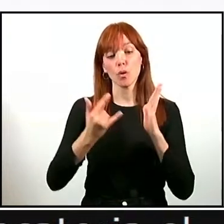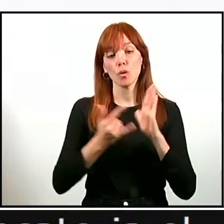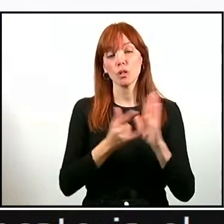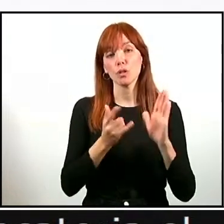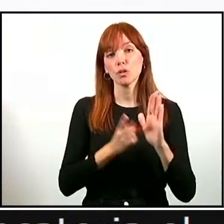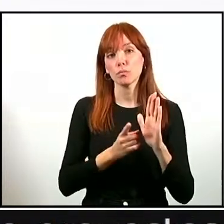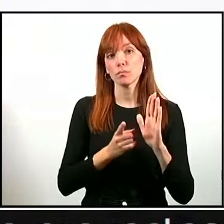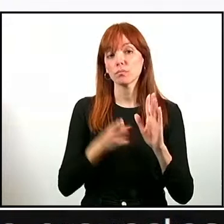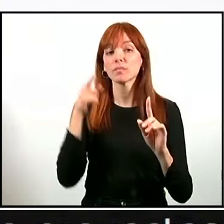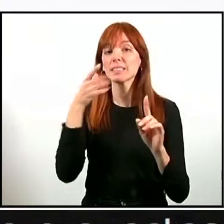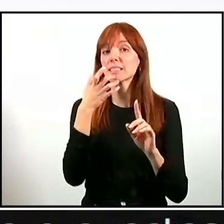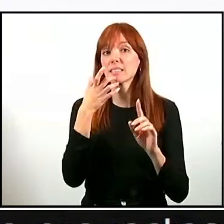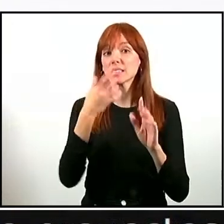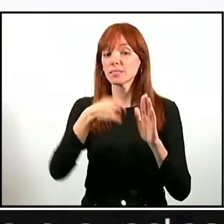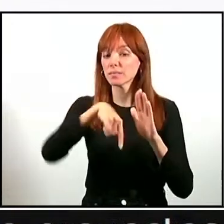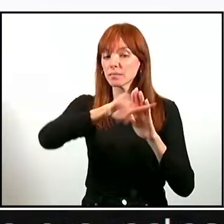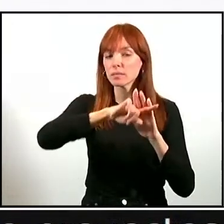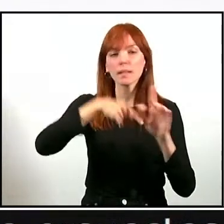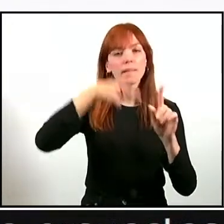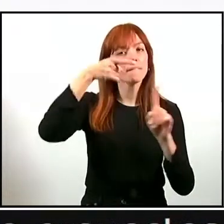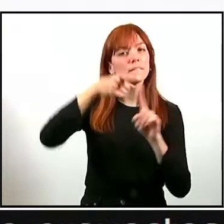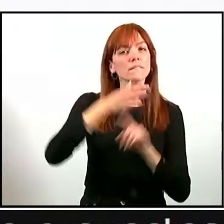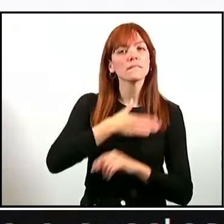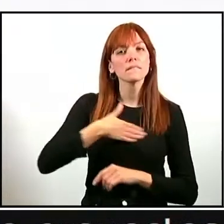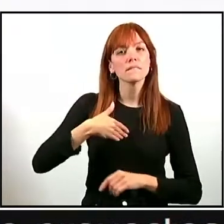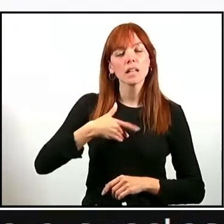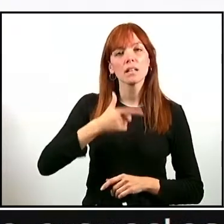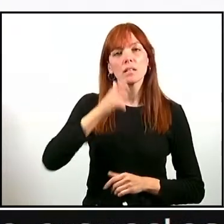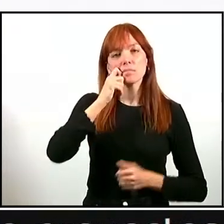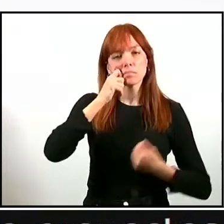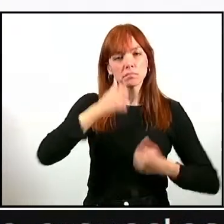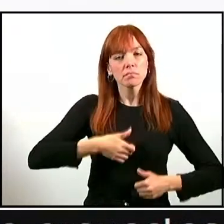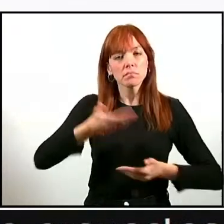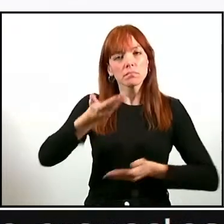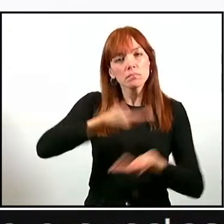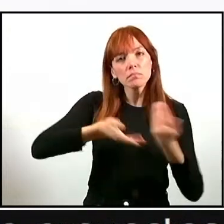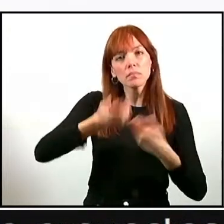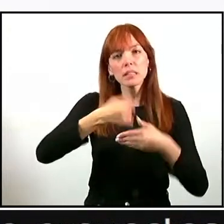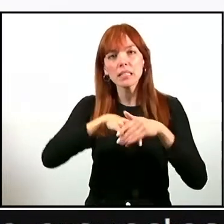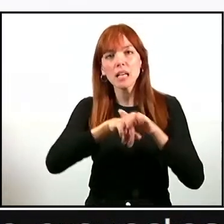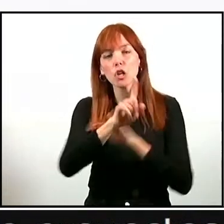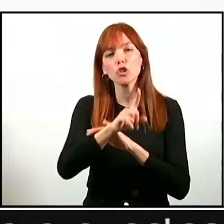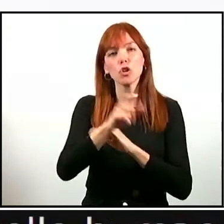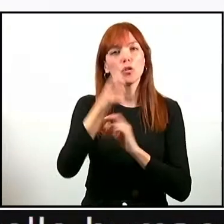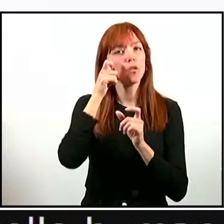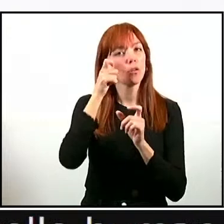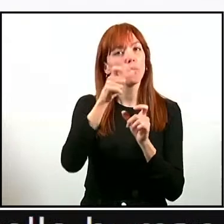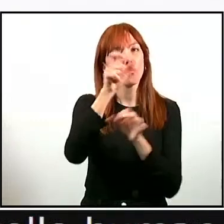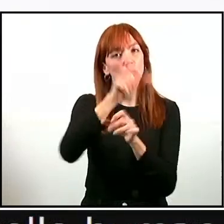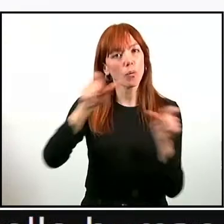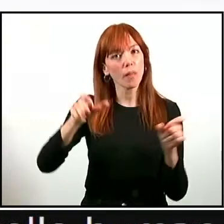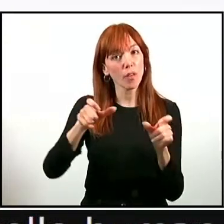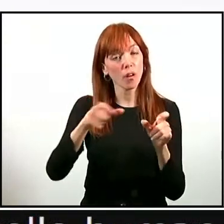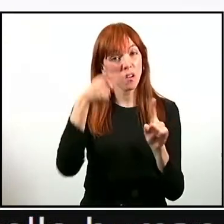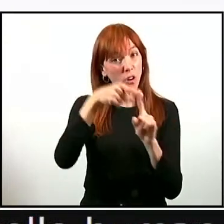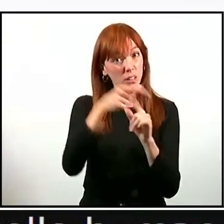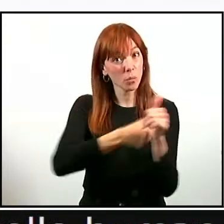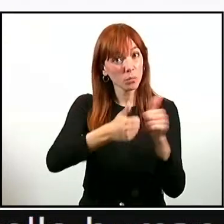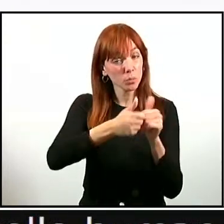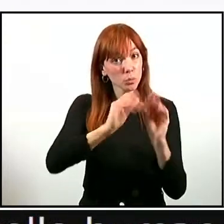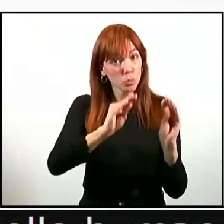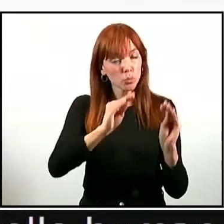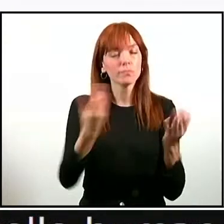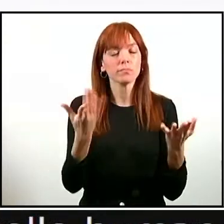como finalidad contribuir al desarrollo humano y sostenible de la población. Por tanto, si la